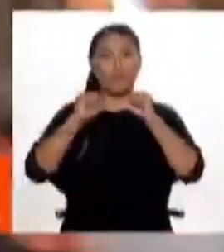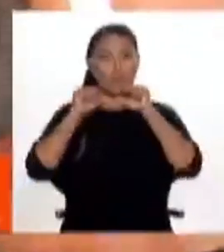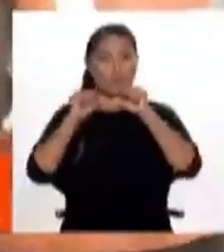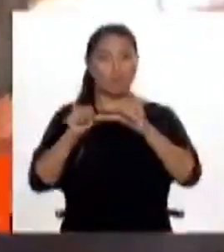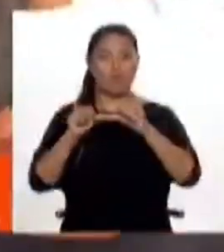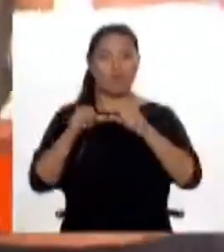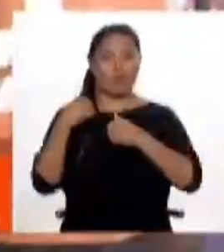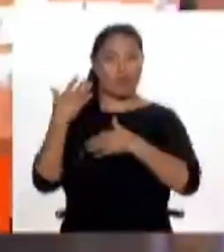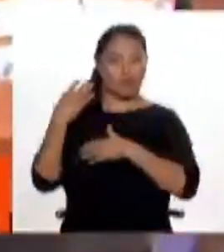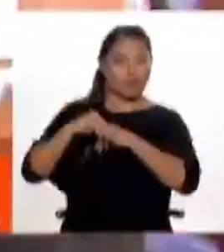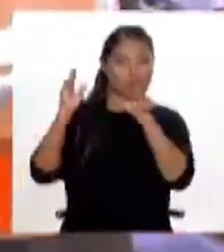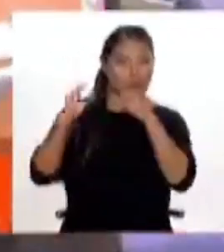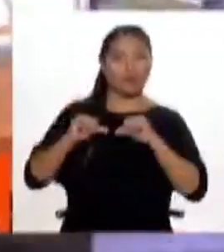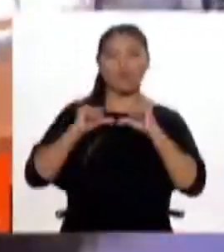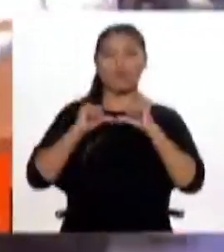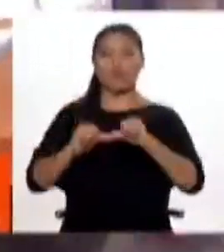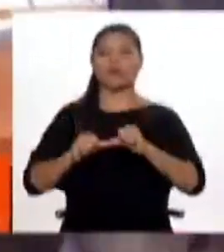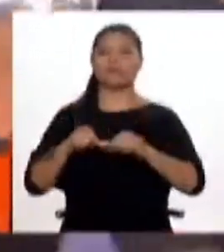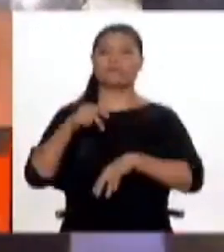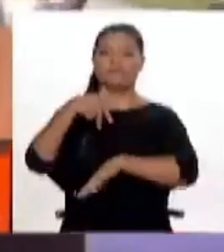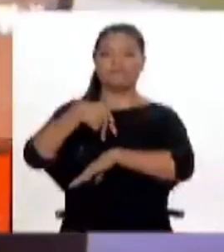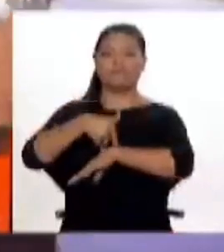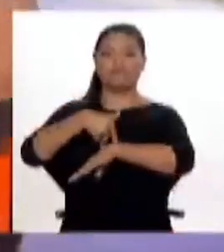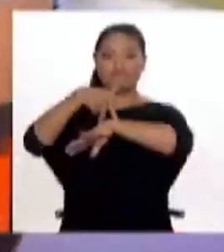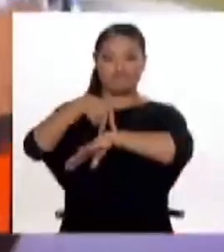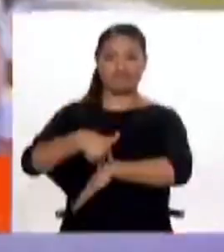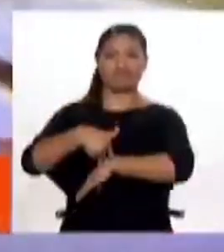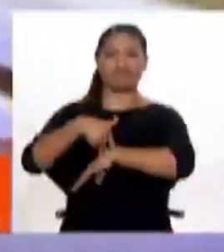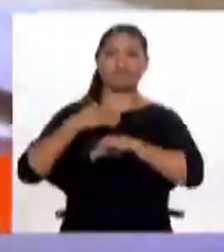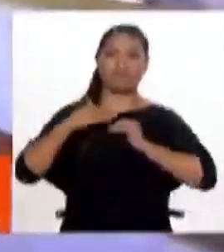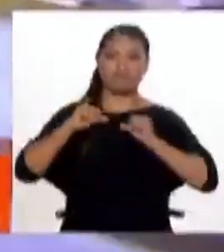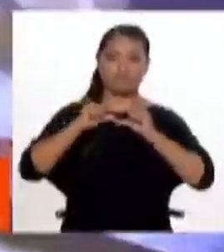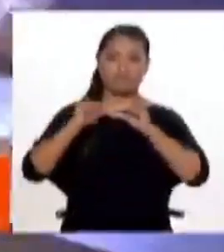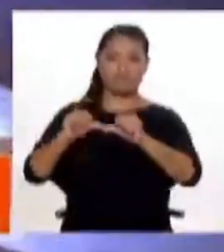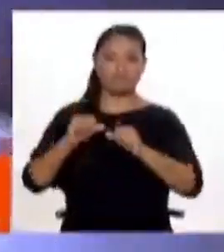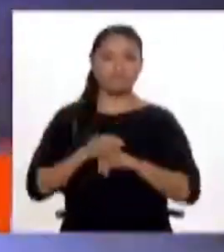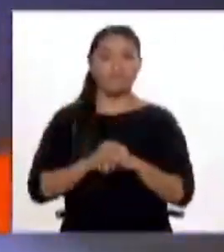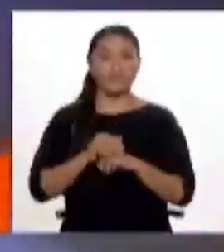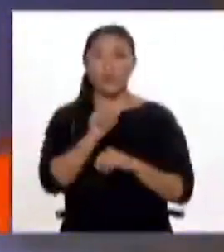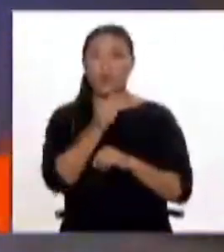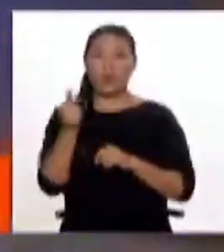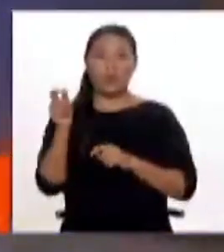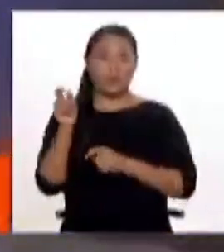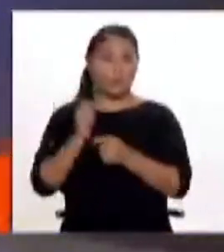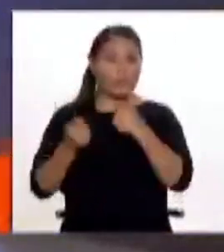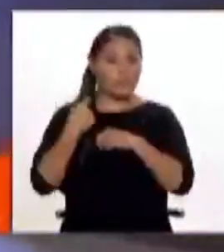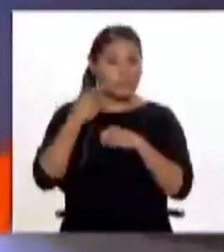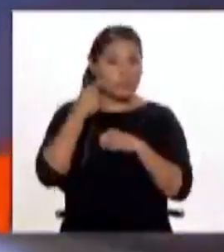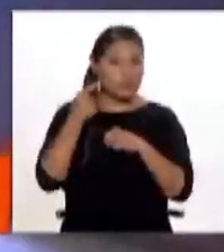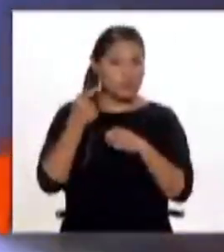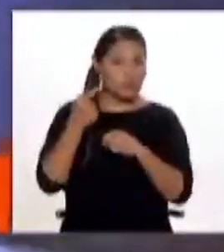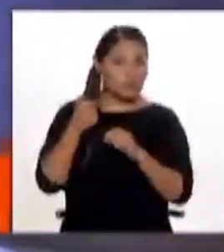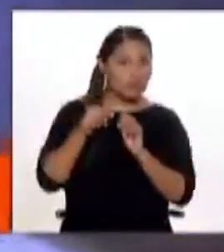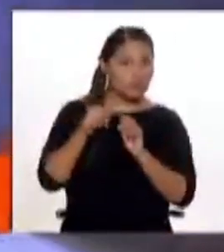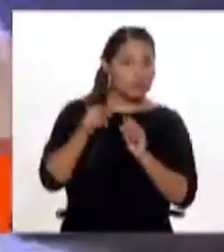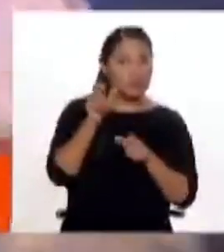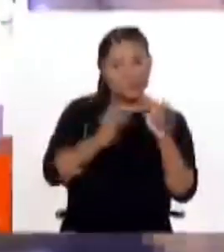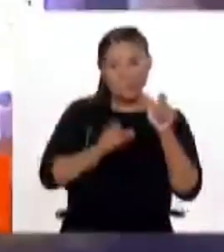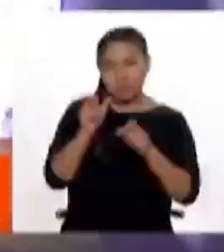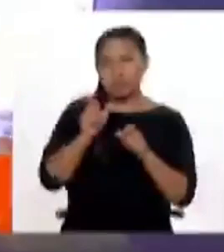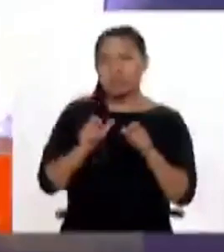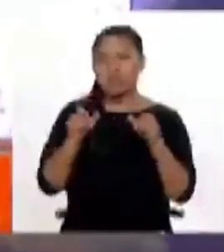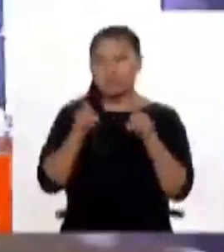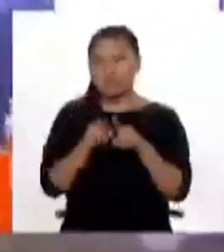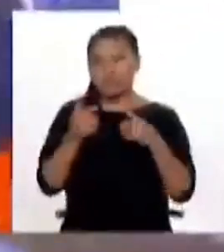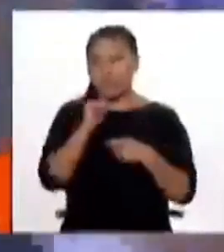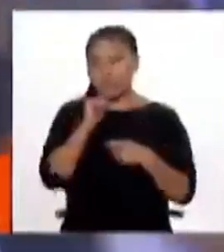en los próximos días. Bueno, hemos visto algunos ambulantes que se encuentran también en los alrededores,